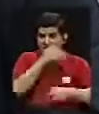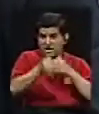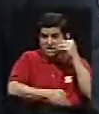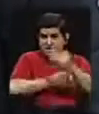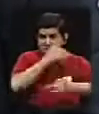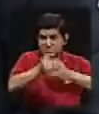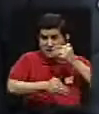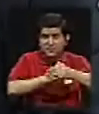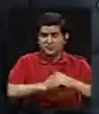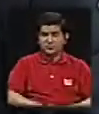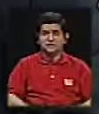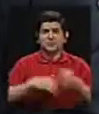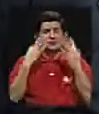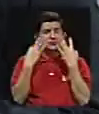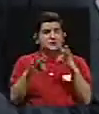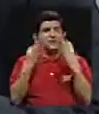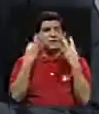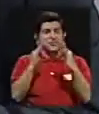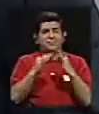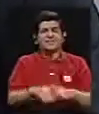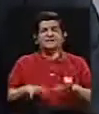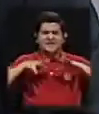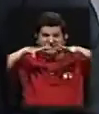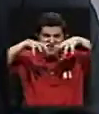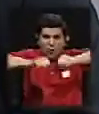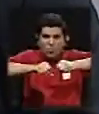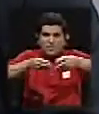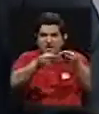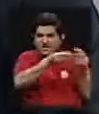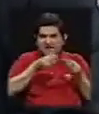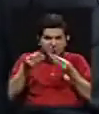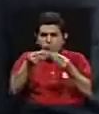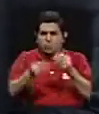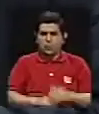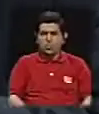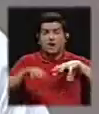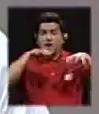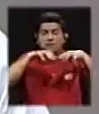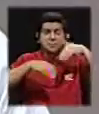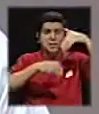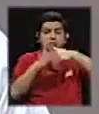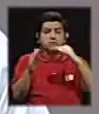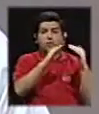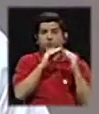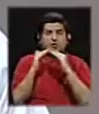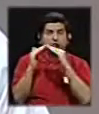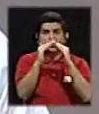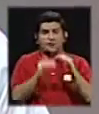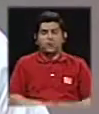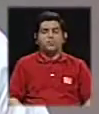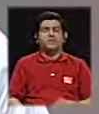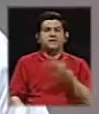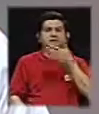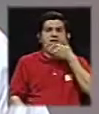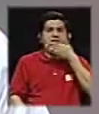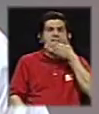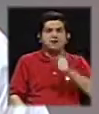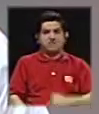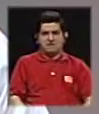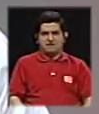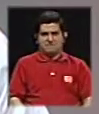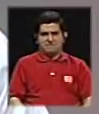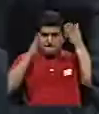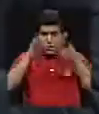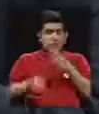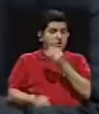proceso de ocupación? En el sentido, digamos, de que si ha habido por parte de políticos